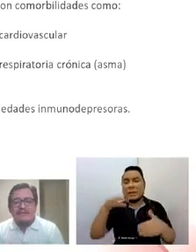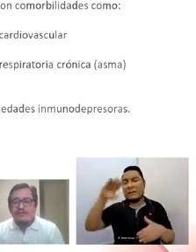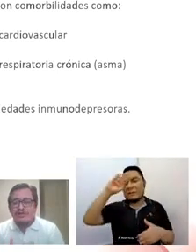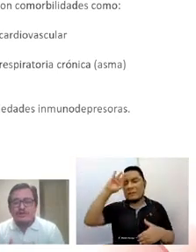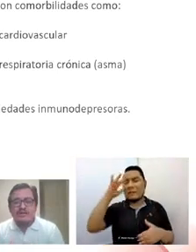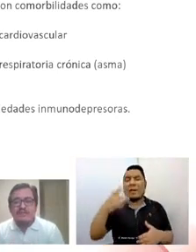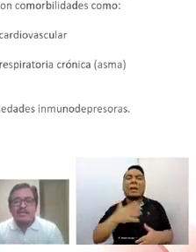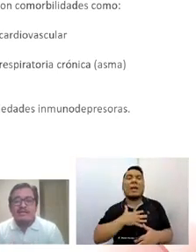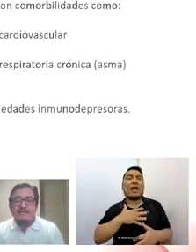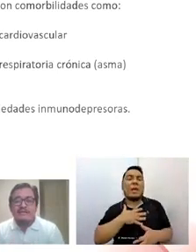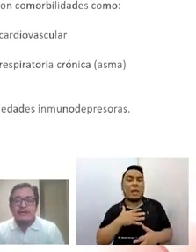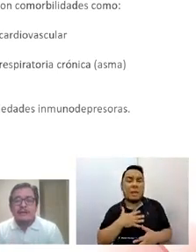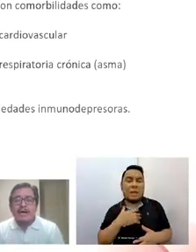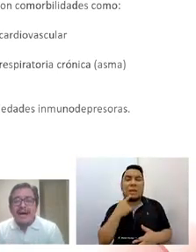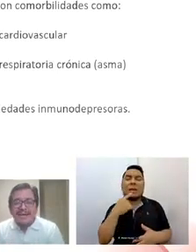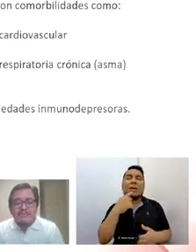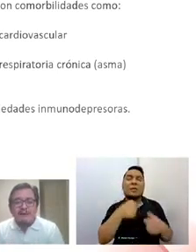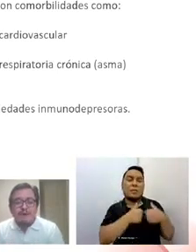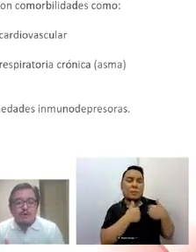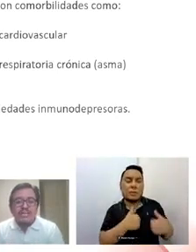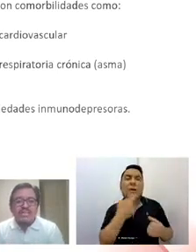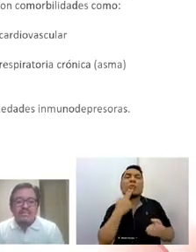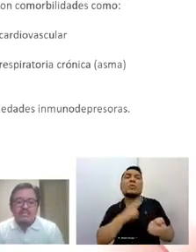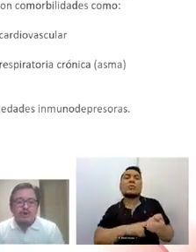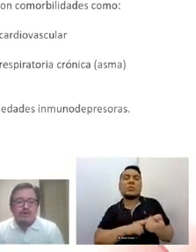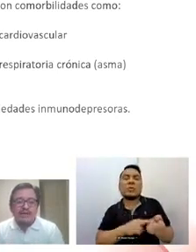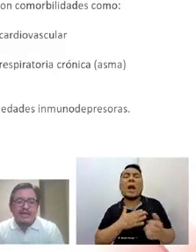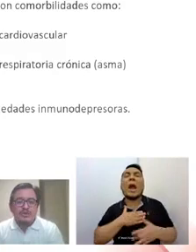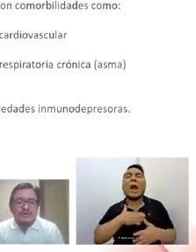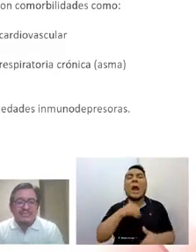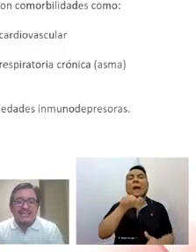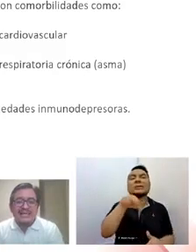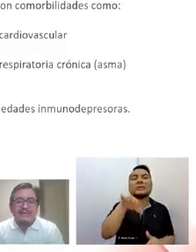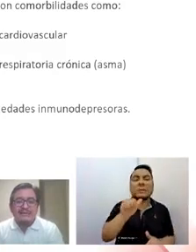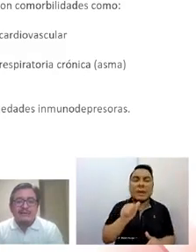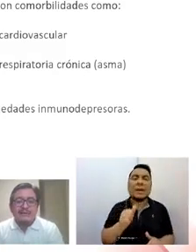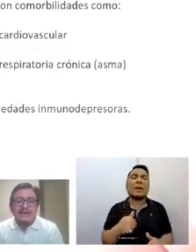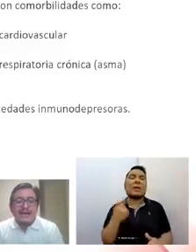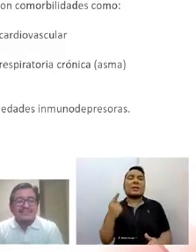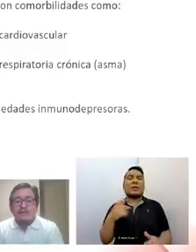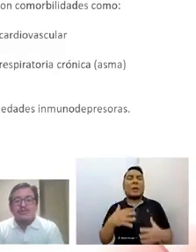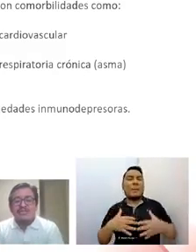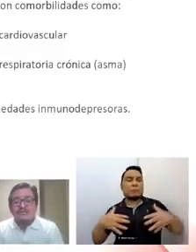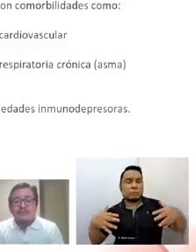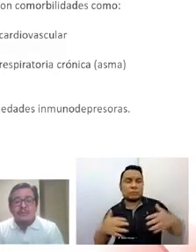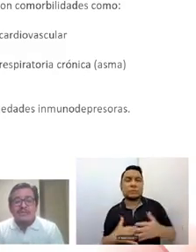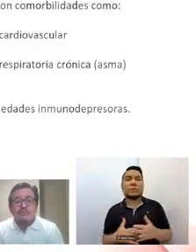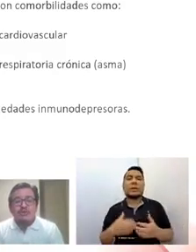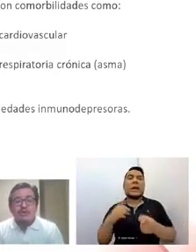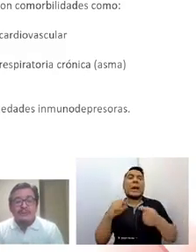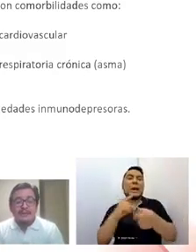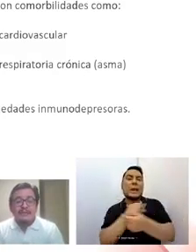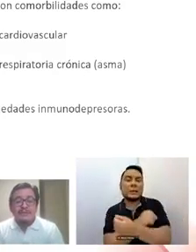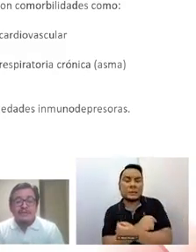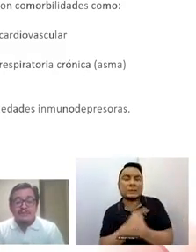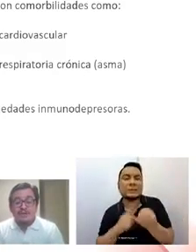crónicas, cardiovasculares, hipertensión, diabetes, asma, bronquitis crónicas, obesidad, cáncer u otras